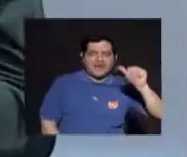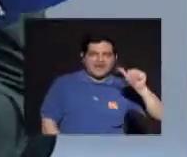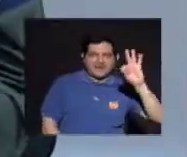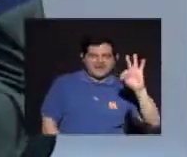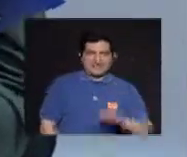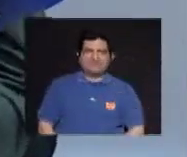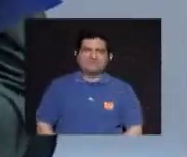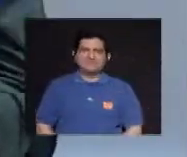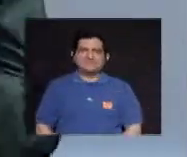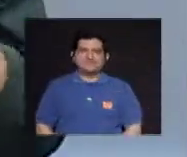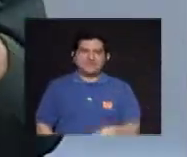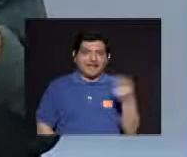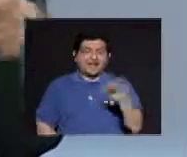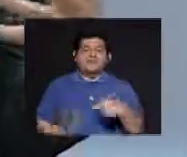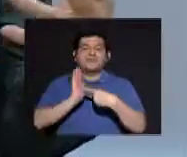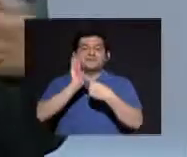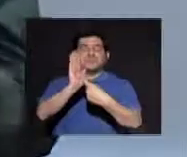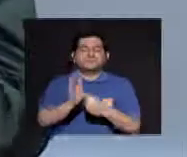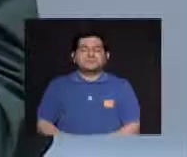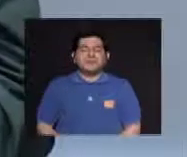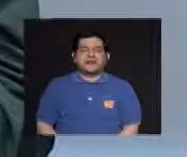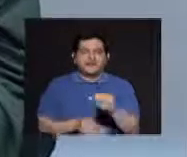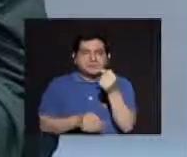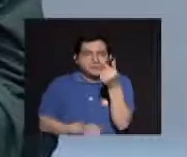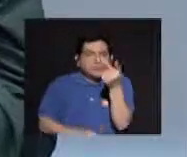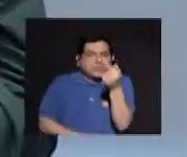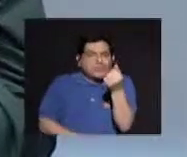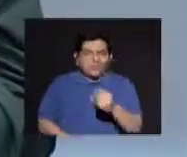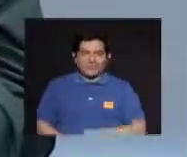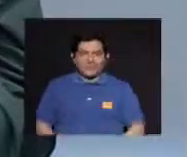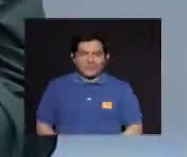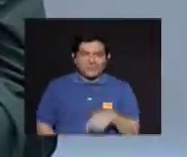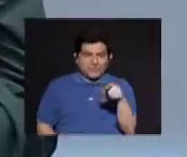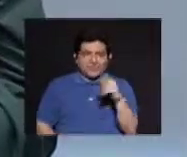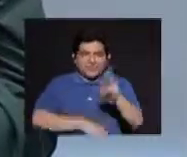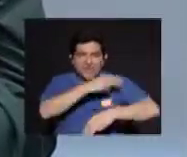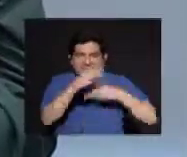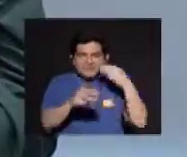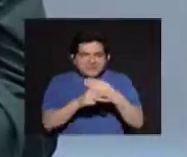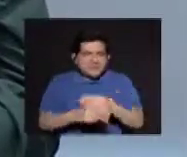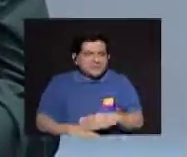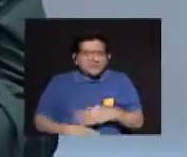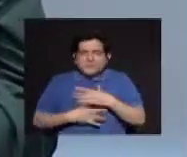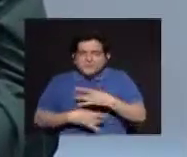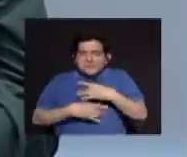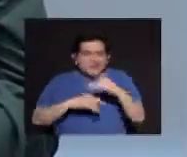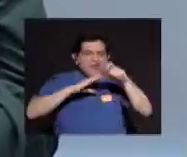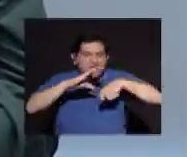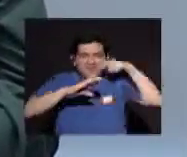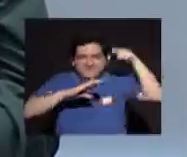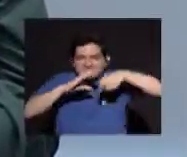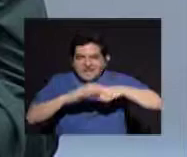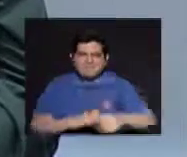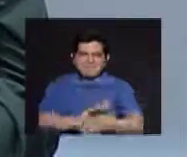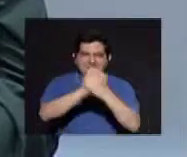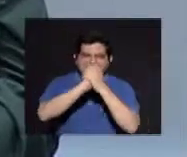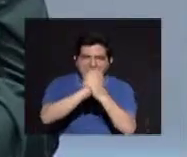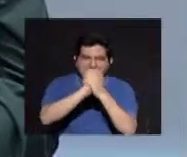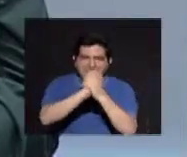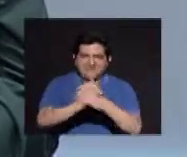Laura Ávila Taxan nos enseñaron un poco más de este mundo apasionante del